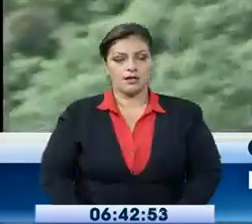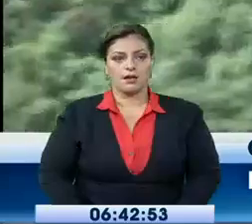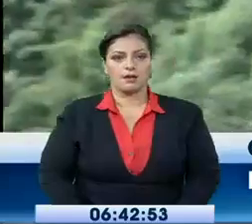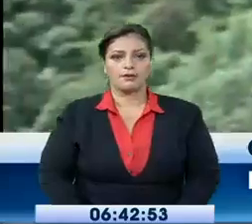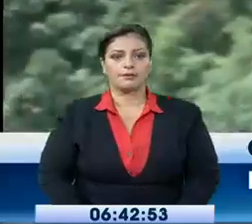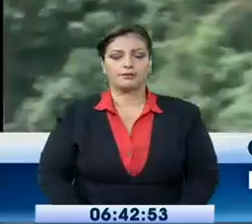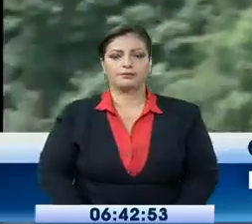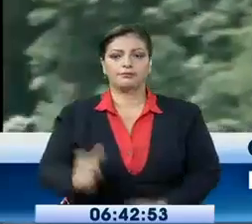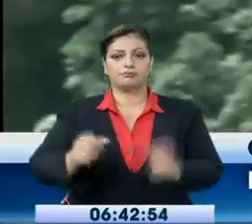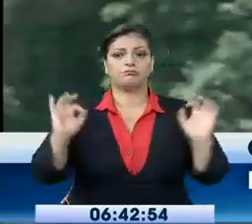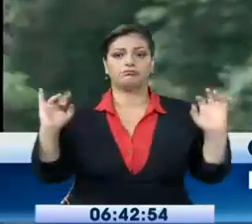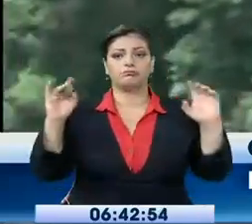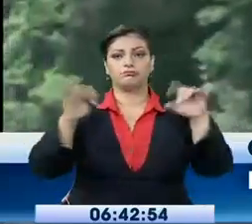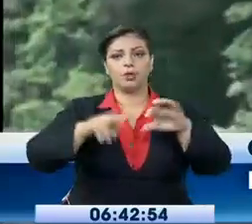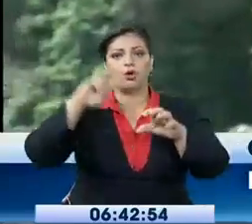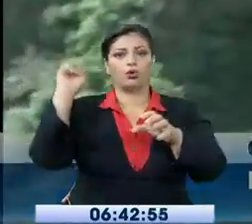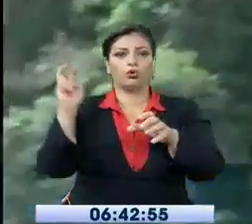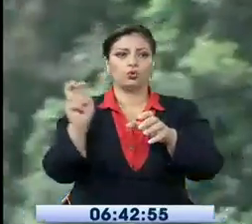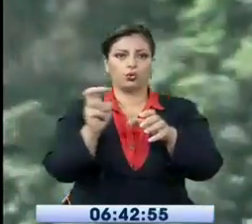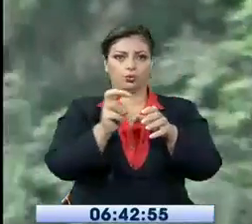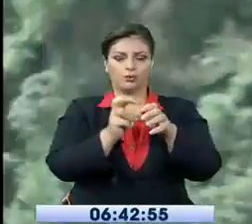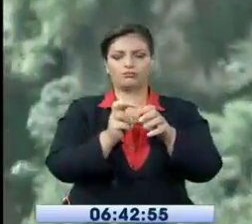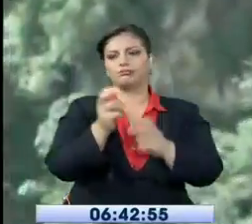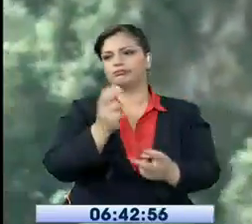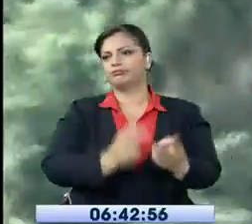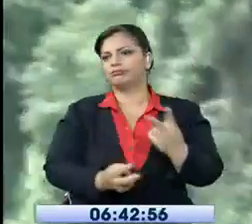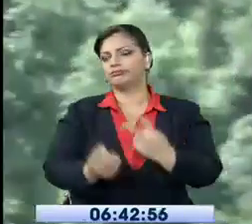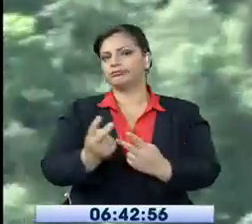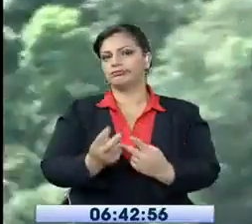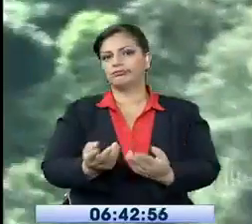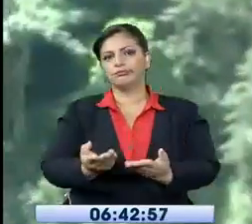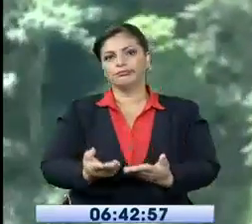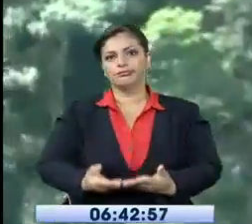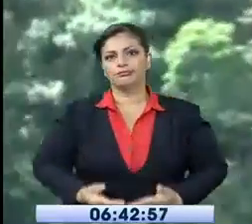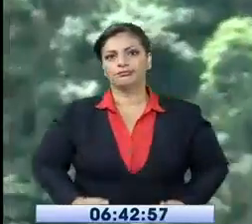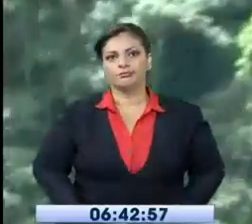Desde la provincia de Tungurahua informó Carmita Argotti. Por supuesto.